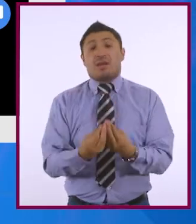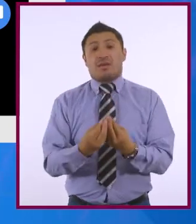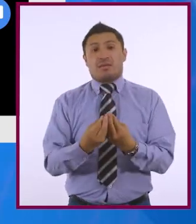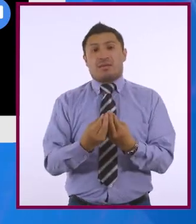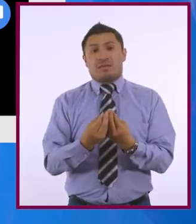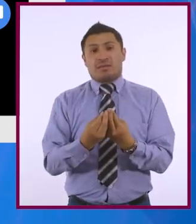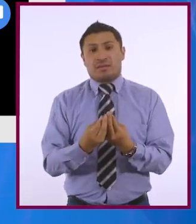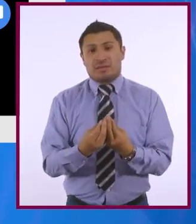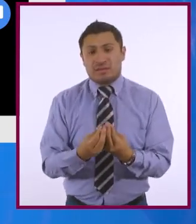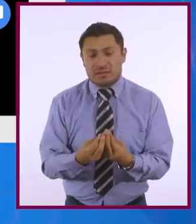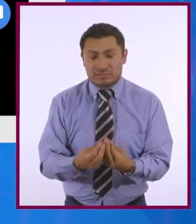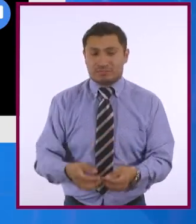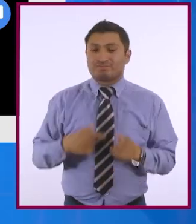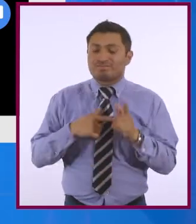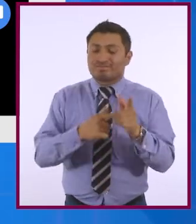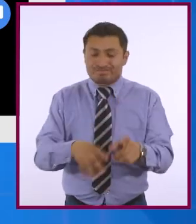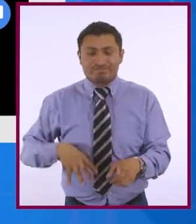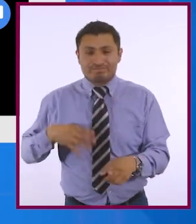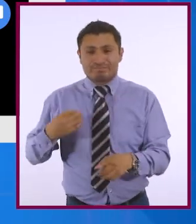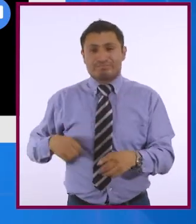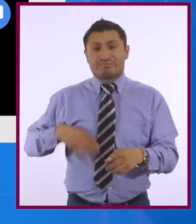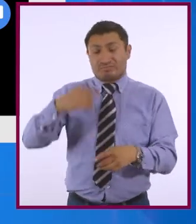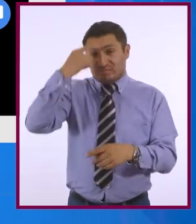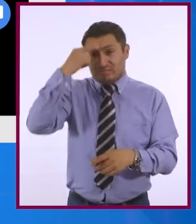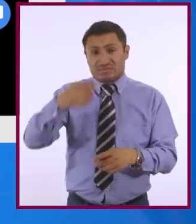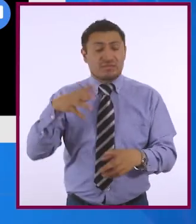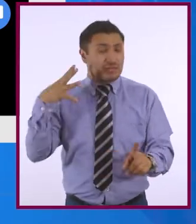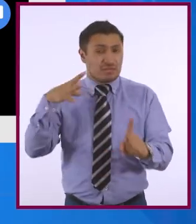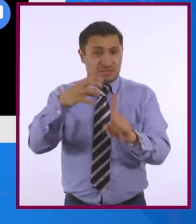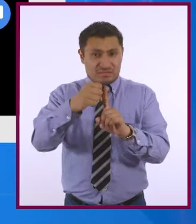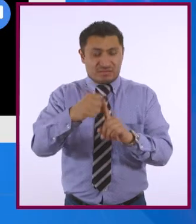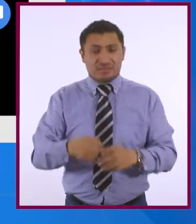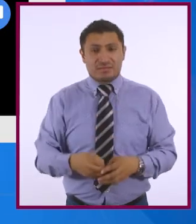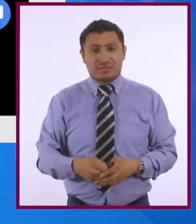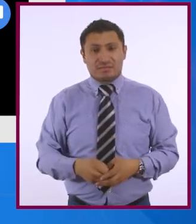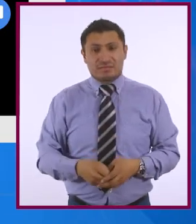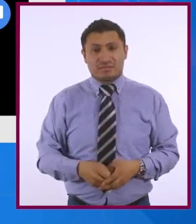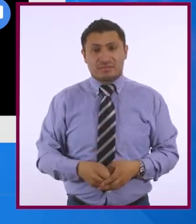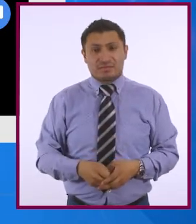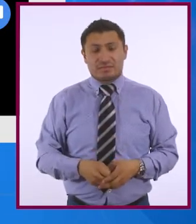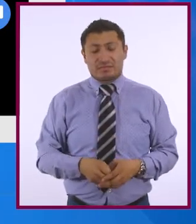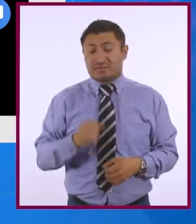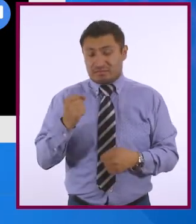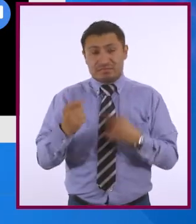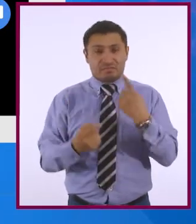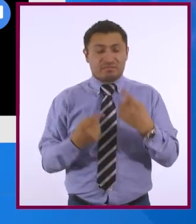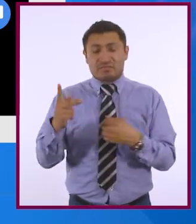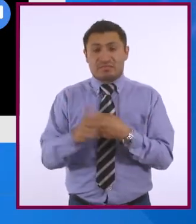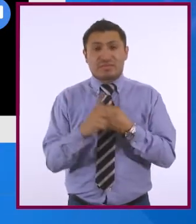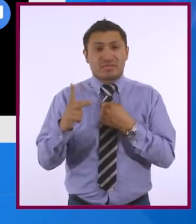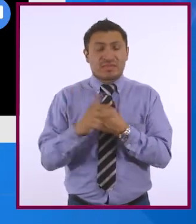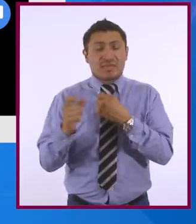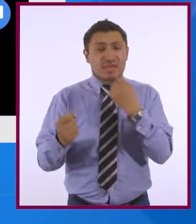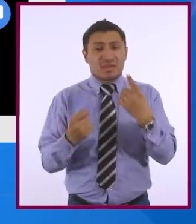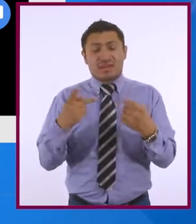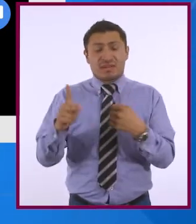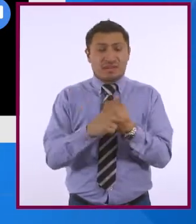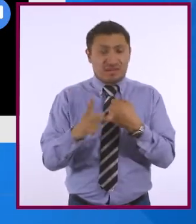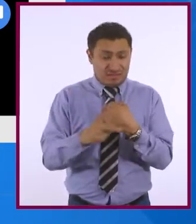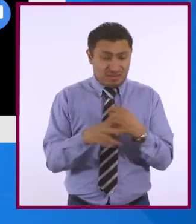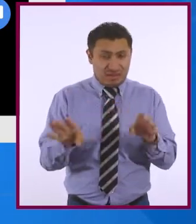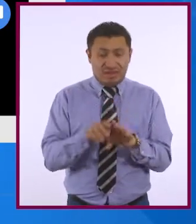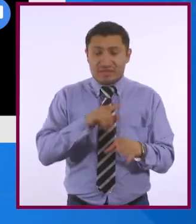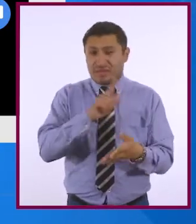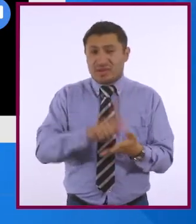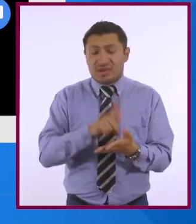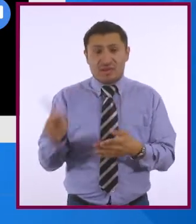directamente, incansablemente, para que esto se lograra. Hay algunos países que tienen leyes similares a